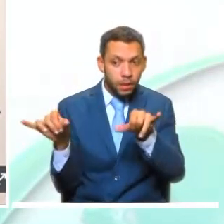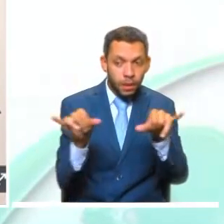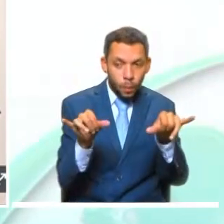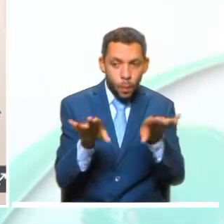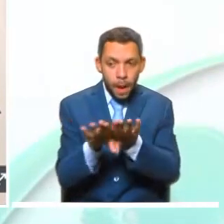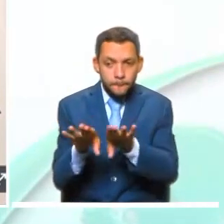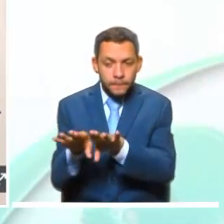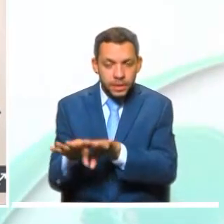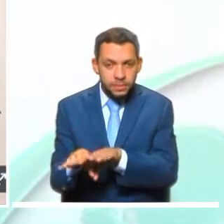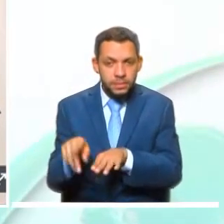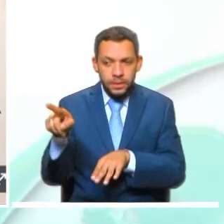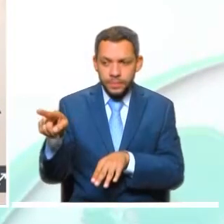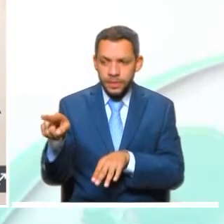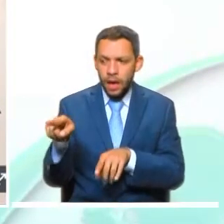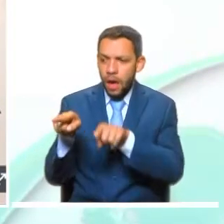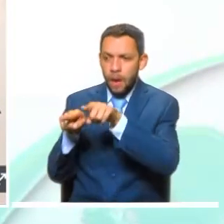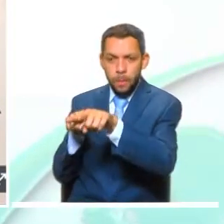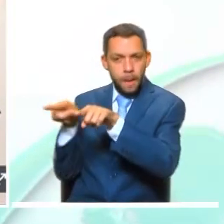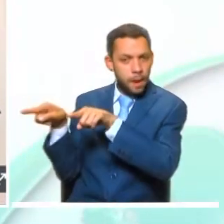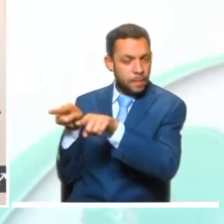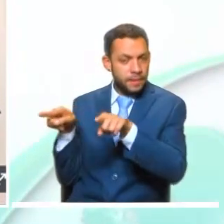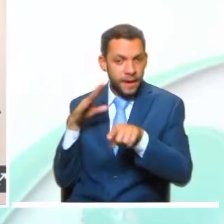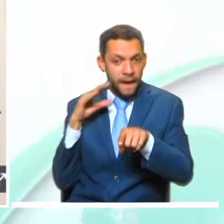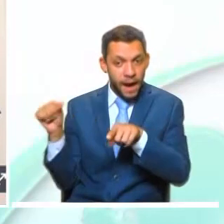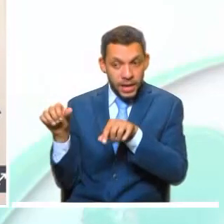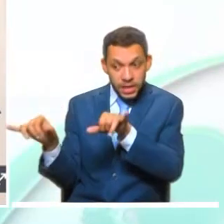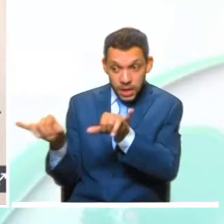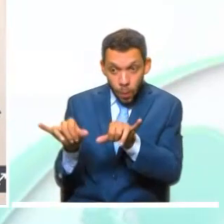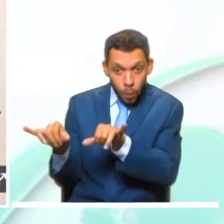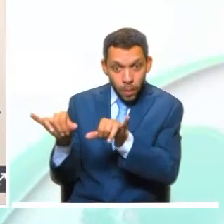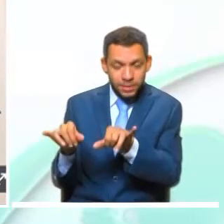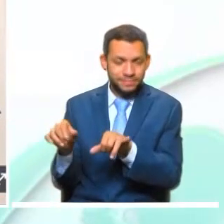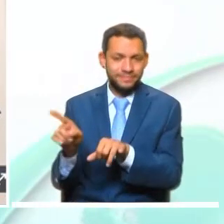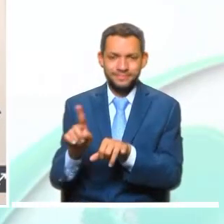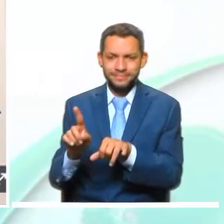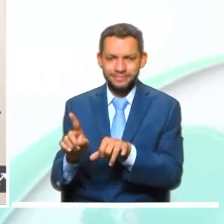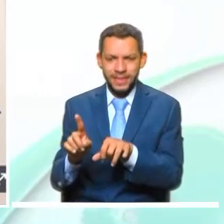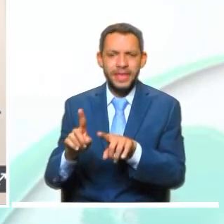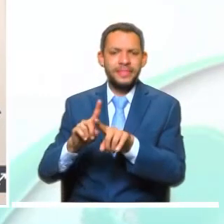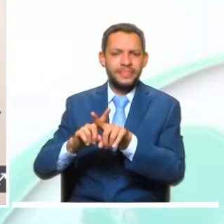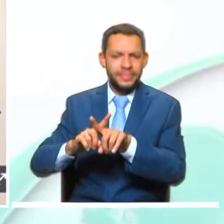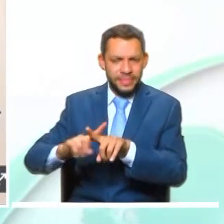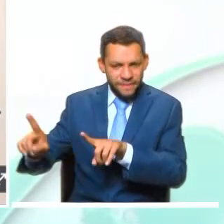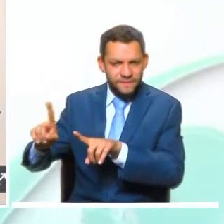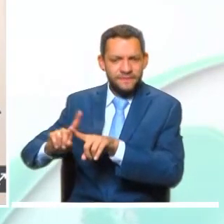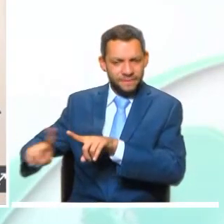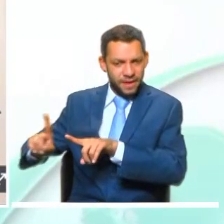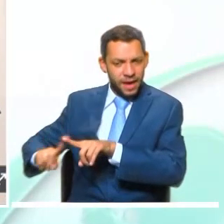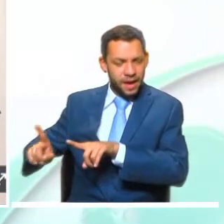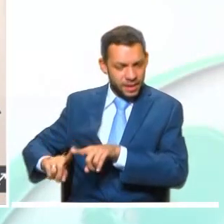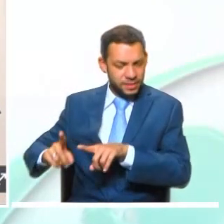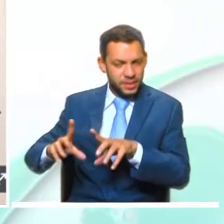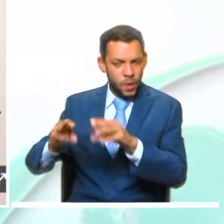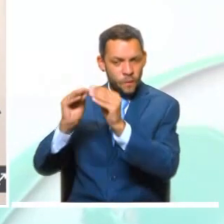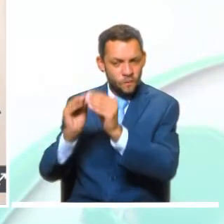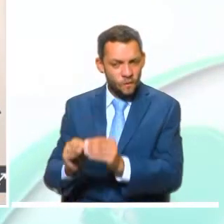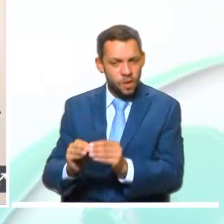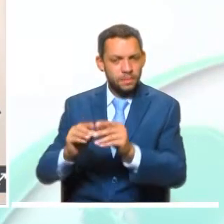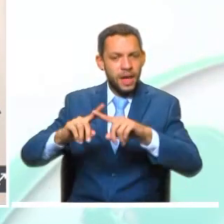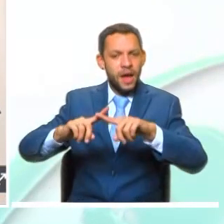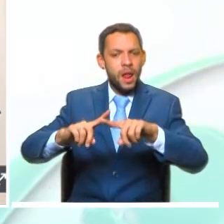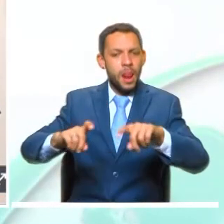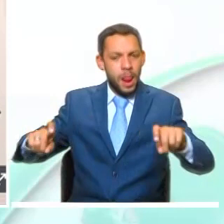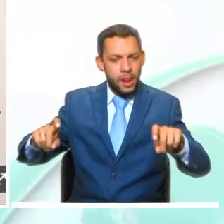beatriz que la menopausia de theresa todas son distintas allí es donde yo invito a las personas para que